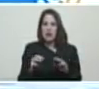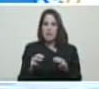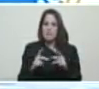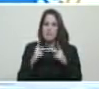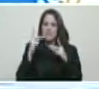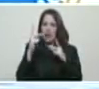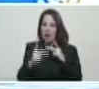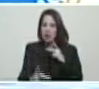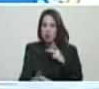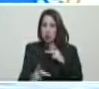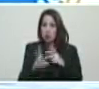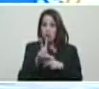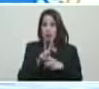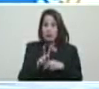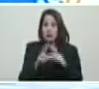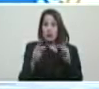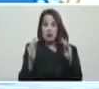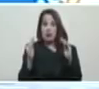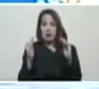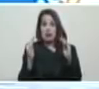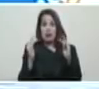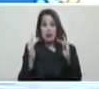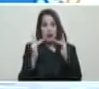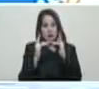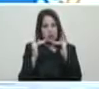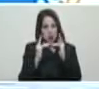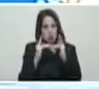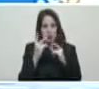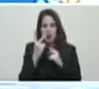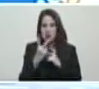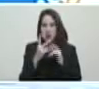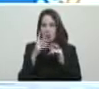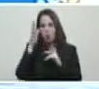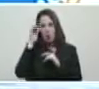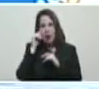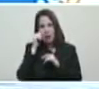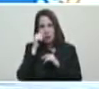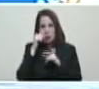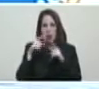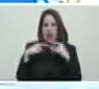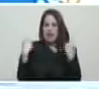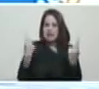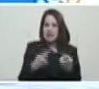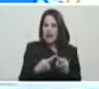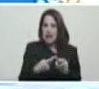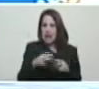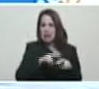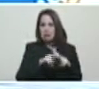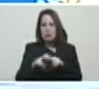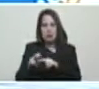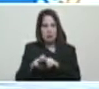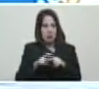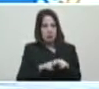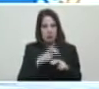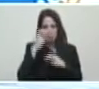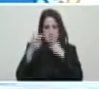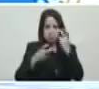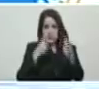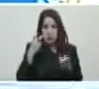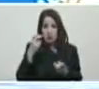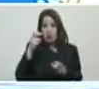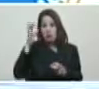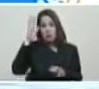tres habitaciones dos baños su sala baño de visitantes